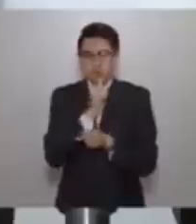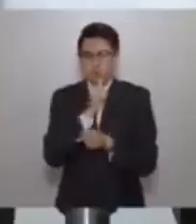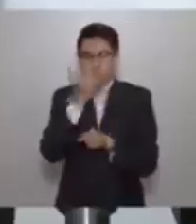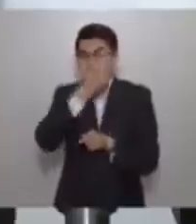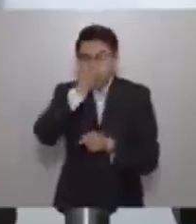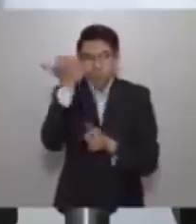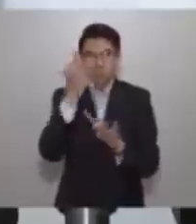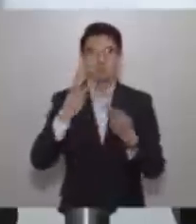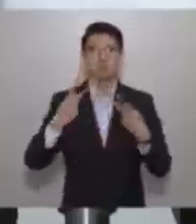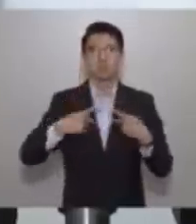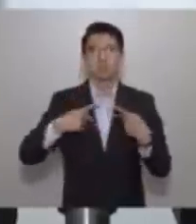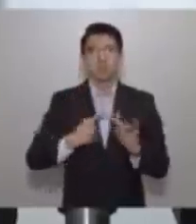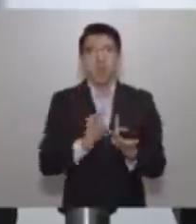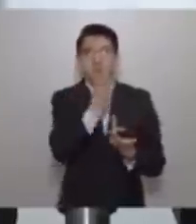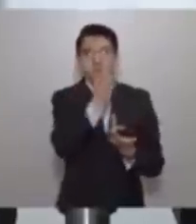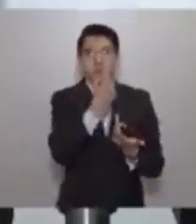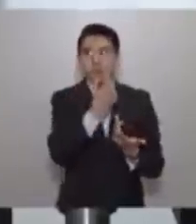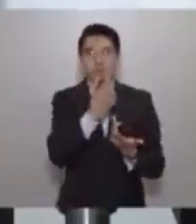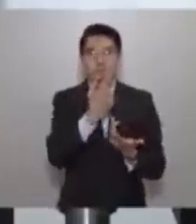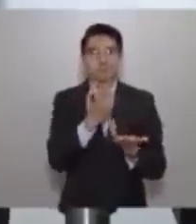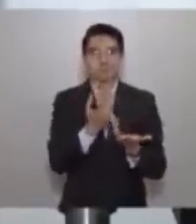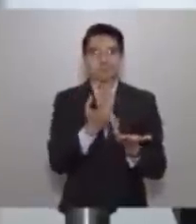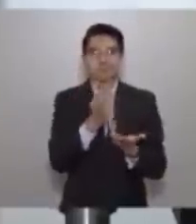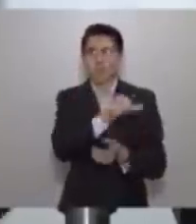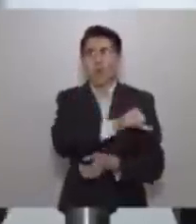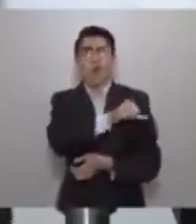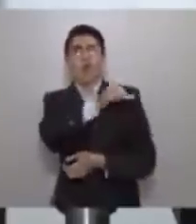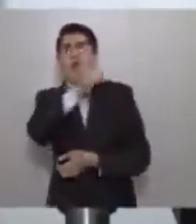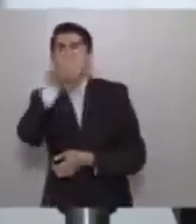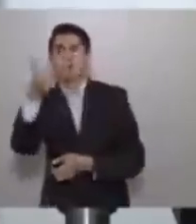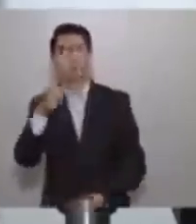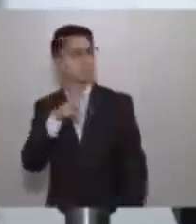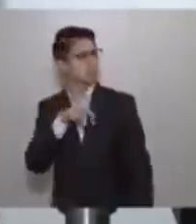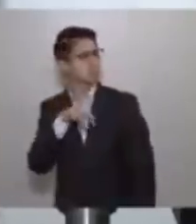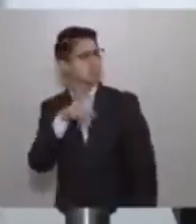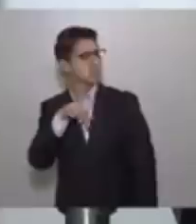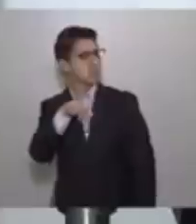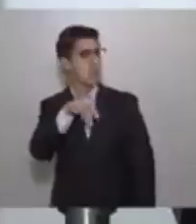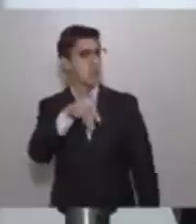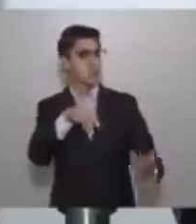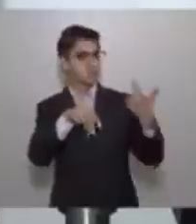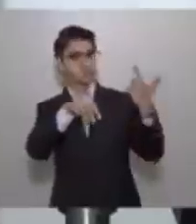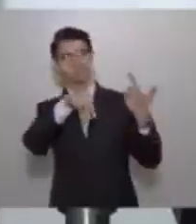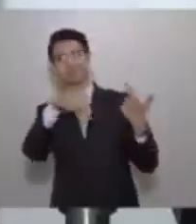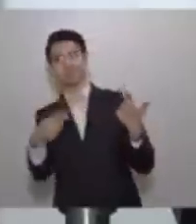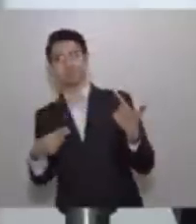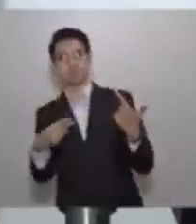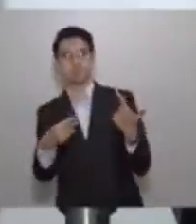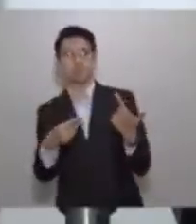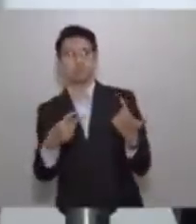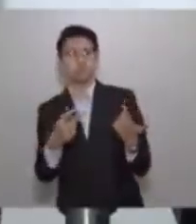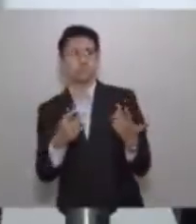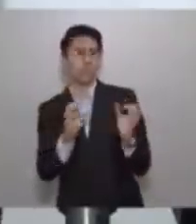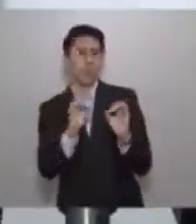las personas que estaban en estos vehículos, en estos racers, y que fueron objeto justamente de este siniestro desafortunado violento.